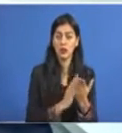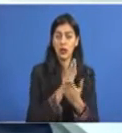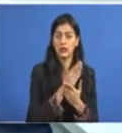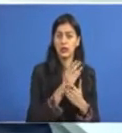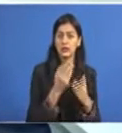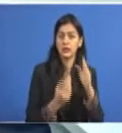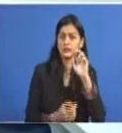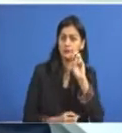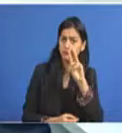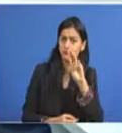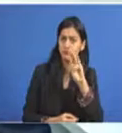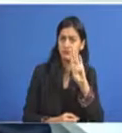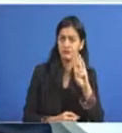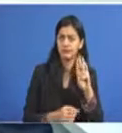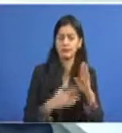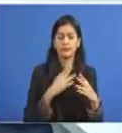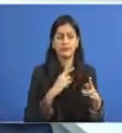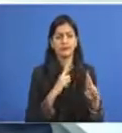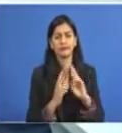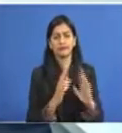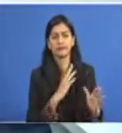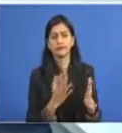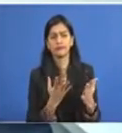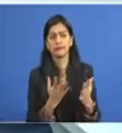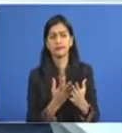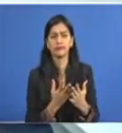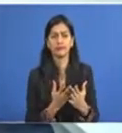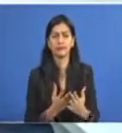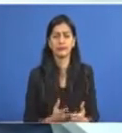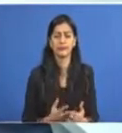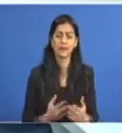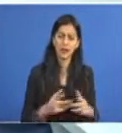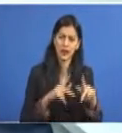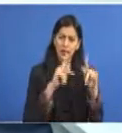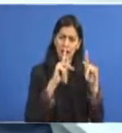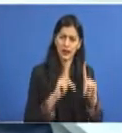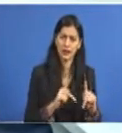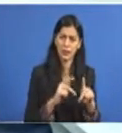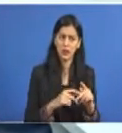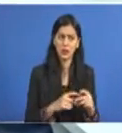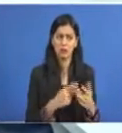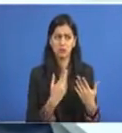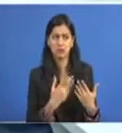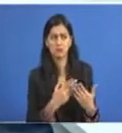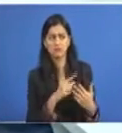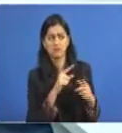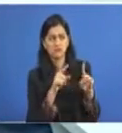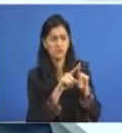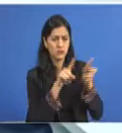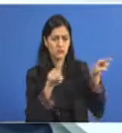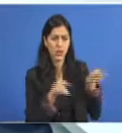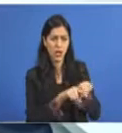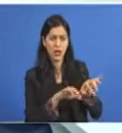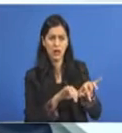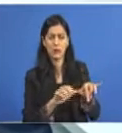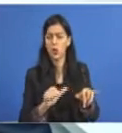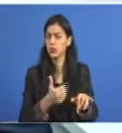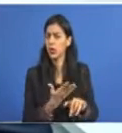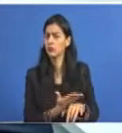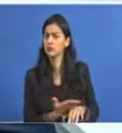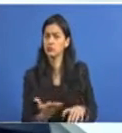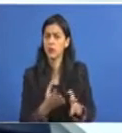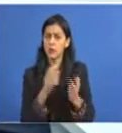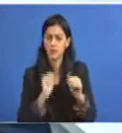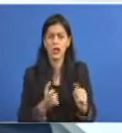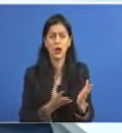plataforma, en una relación en que está, en este caso, el consumidor frente a un dispositivo, a una laptop, a una máquina, y lo que él,